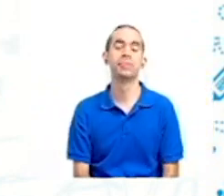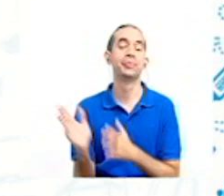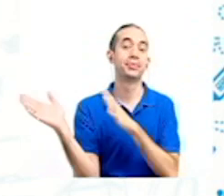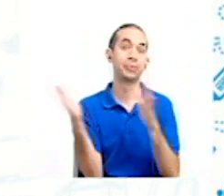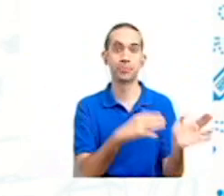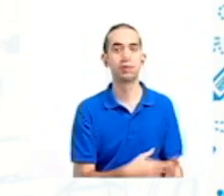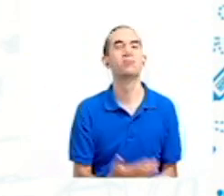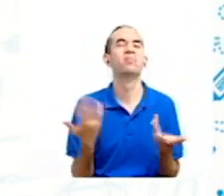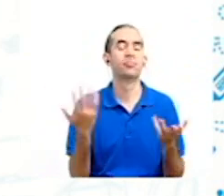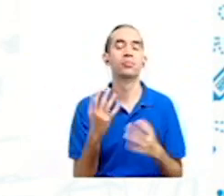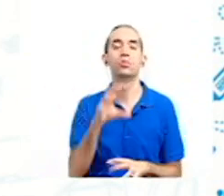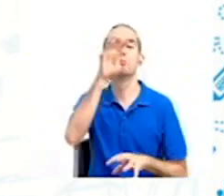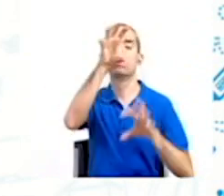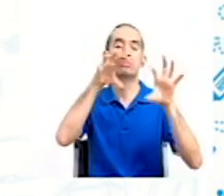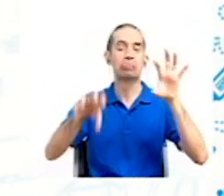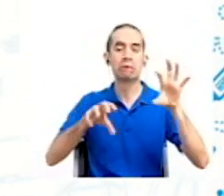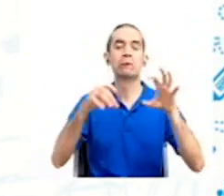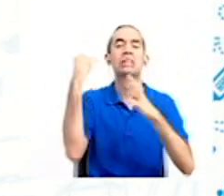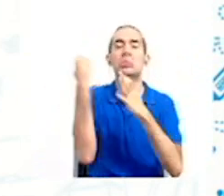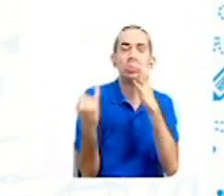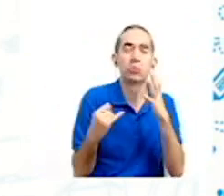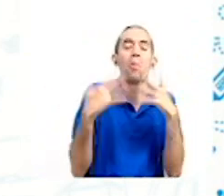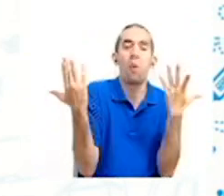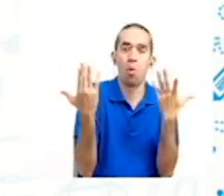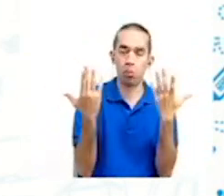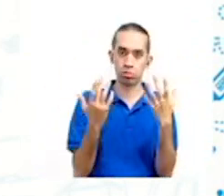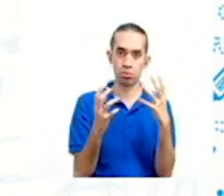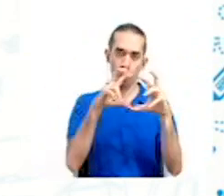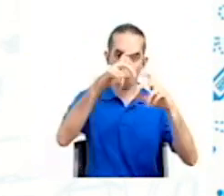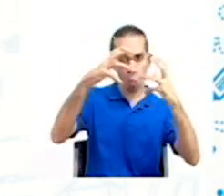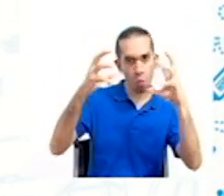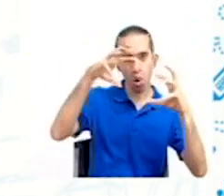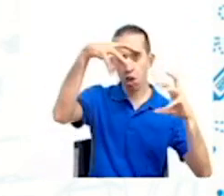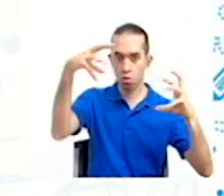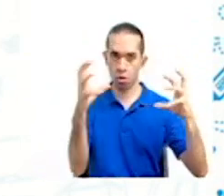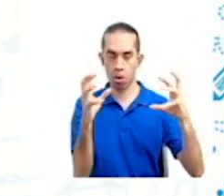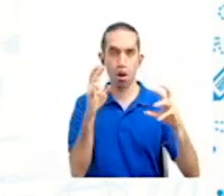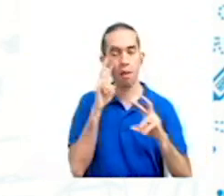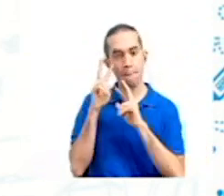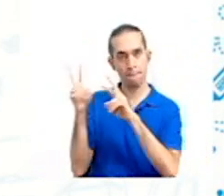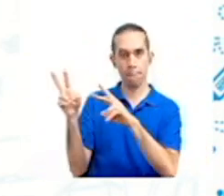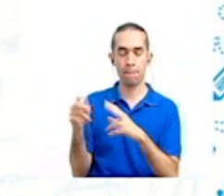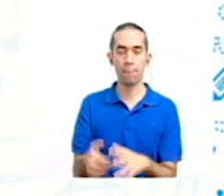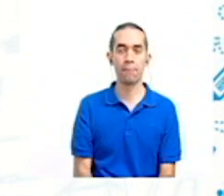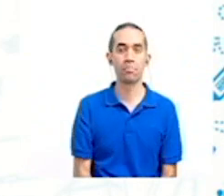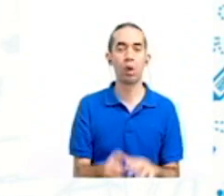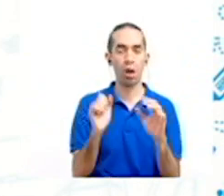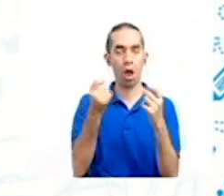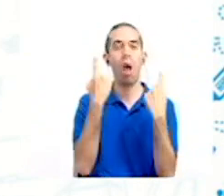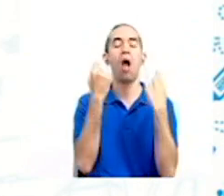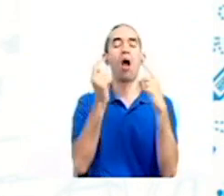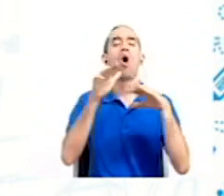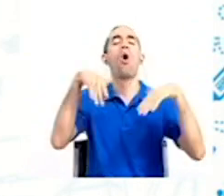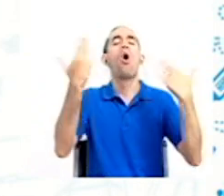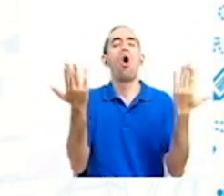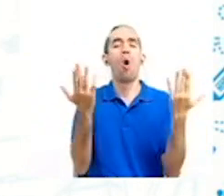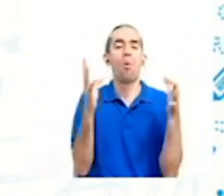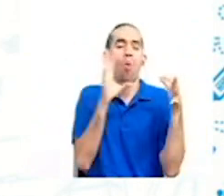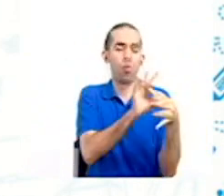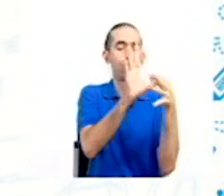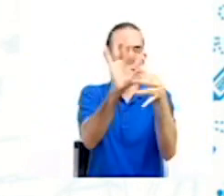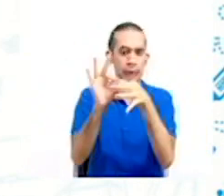Vamos a hablar ahora de las estructuras de Lewis. Las estructuras de Lewis me ayudan a mí a entender cómo son los enlaces